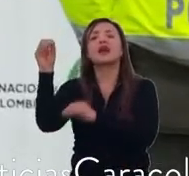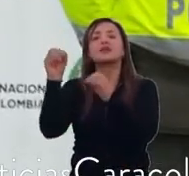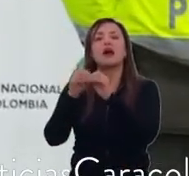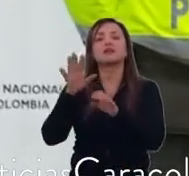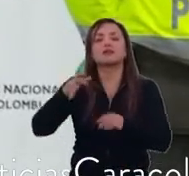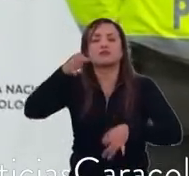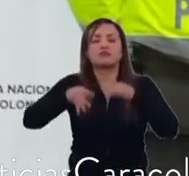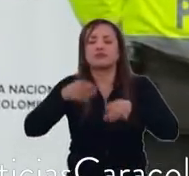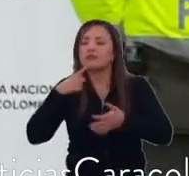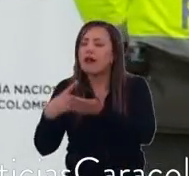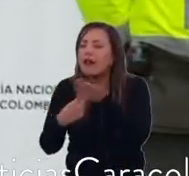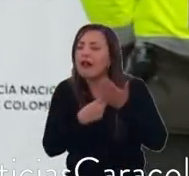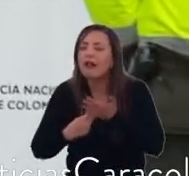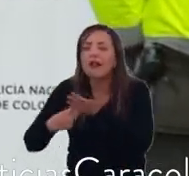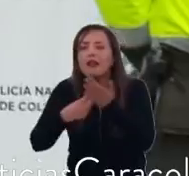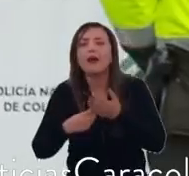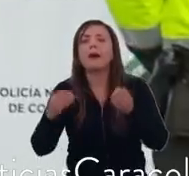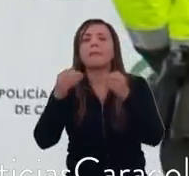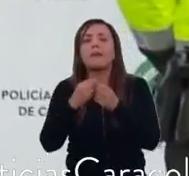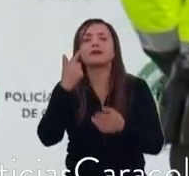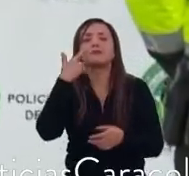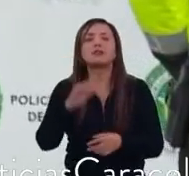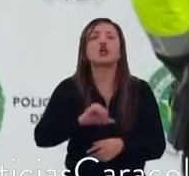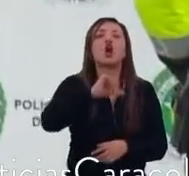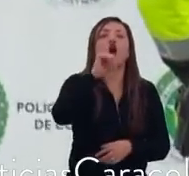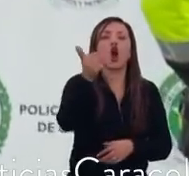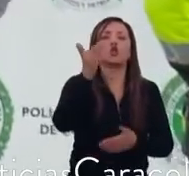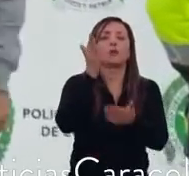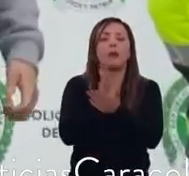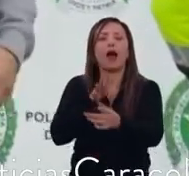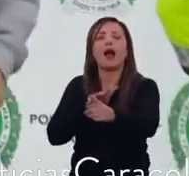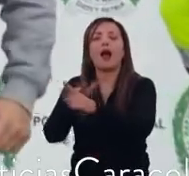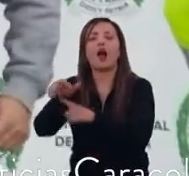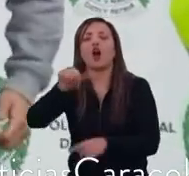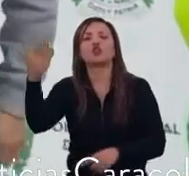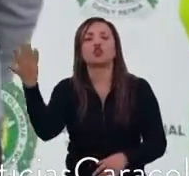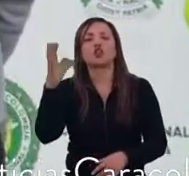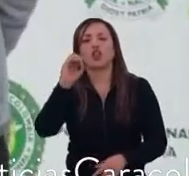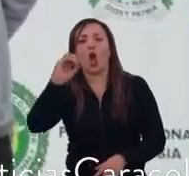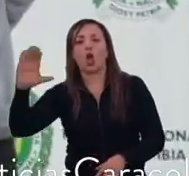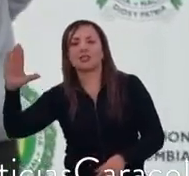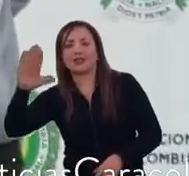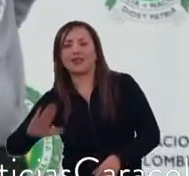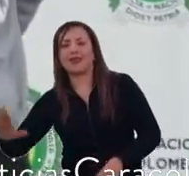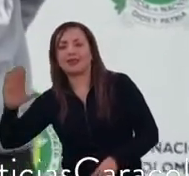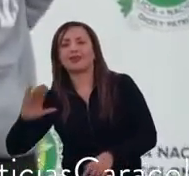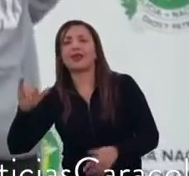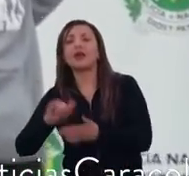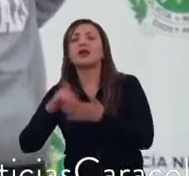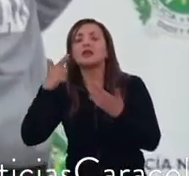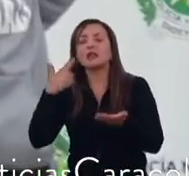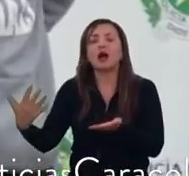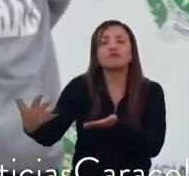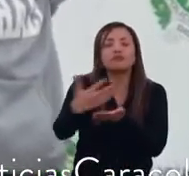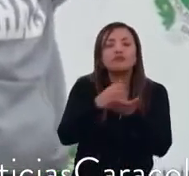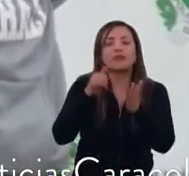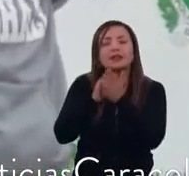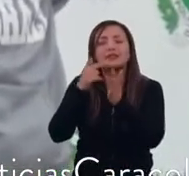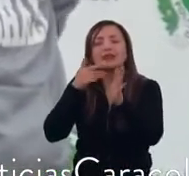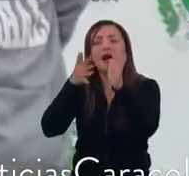otra denuncia de otra posible víctima en el occidente de Bogotá. La recopilación de toda la audiencia a